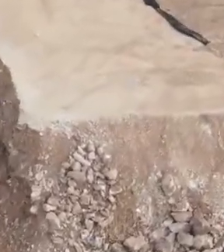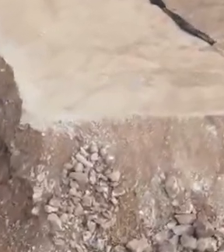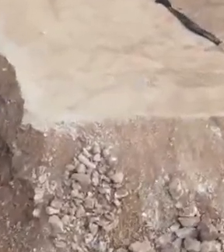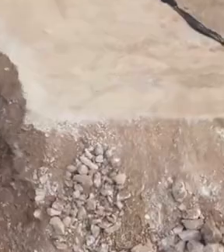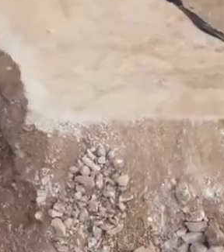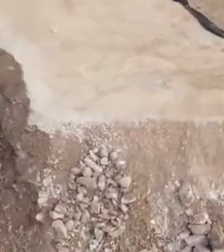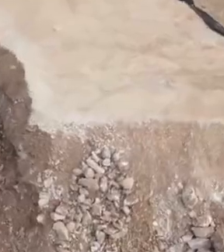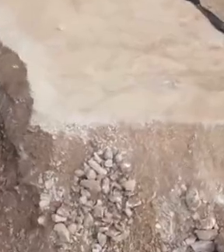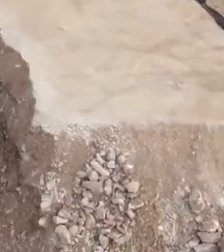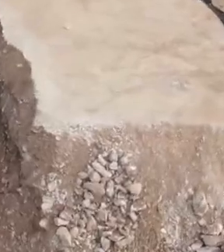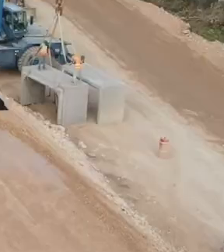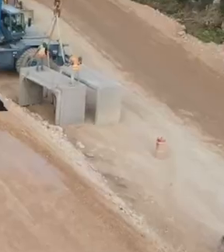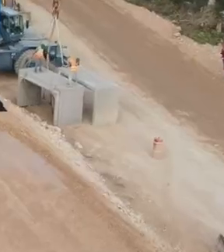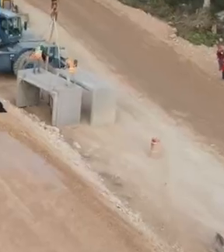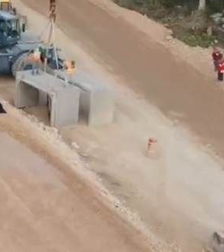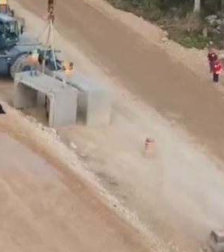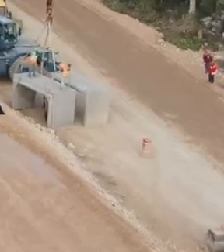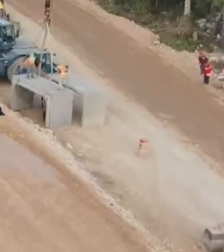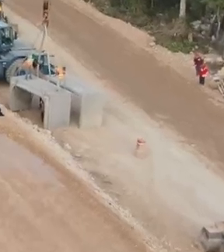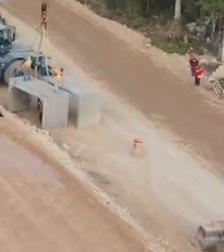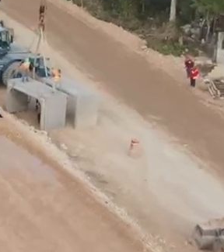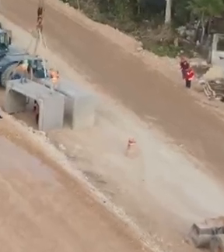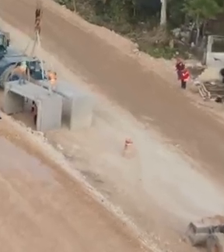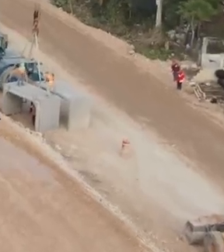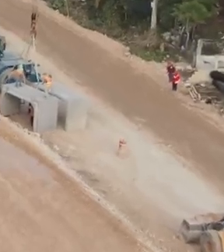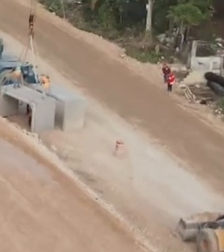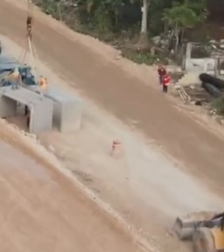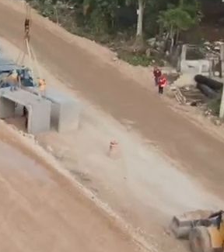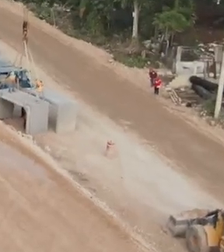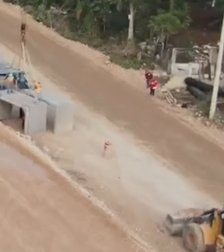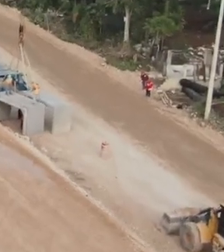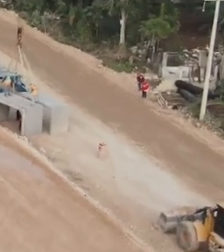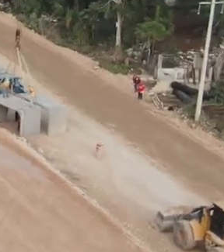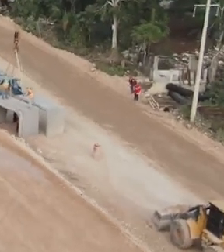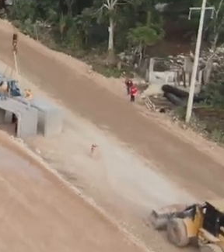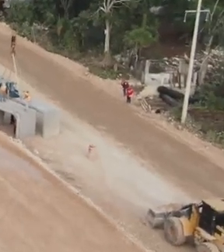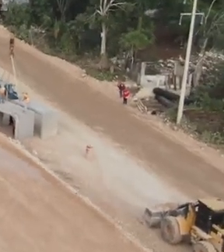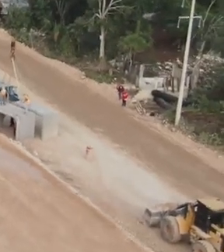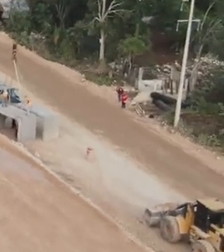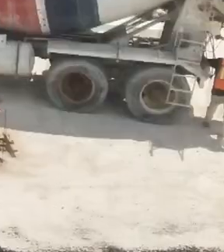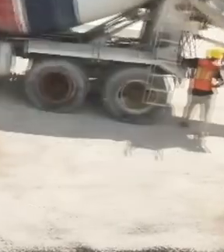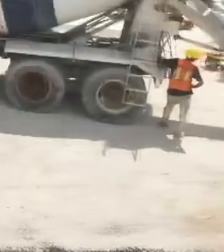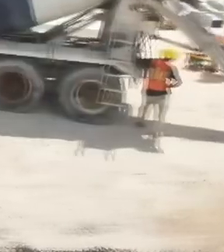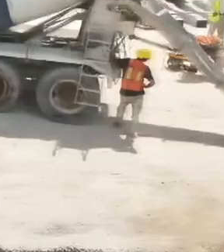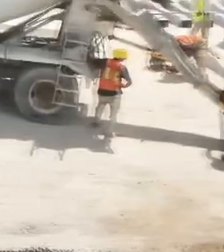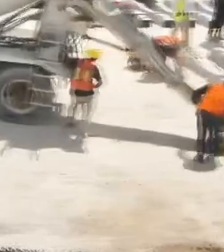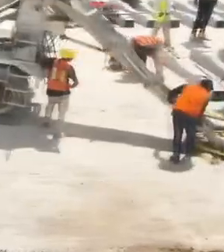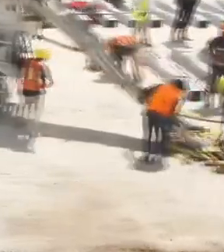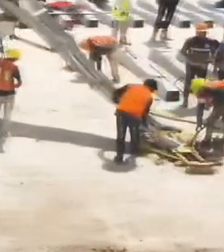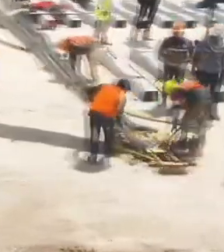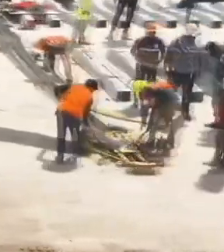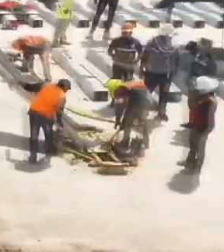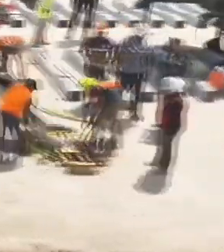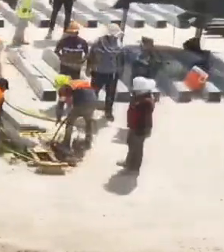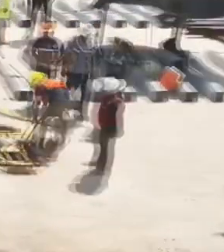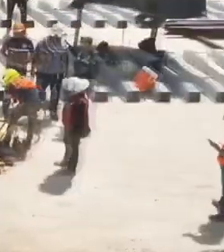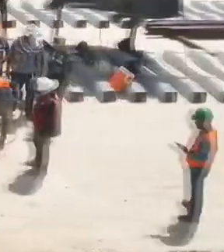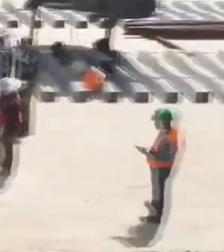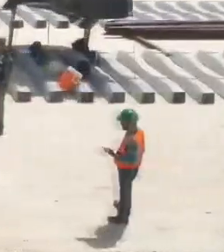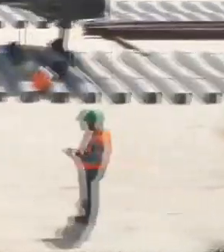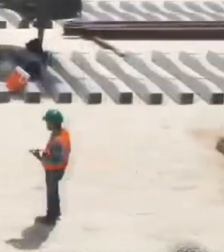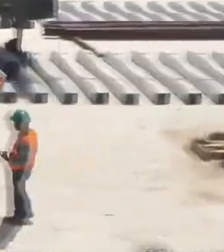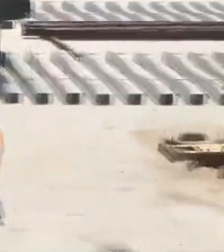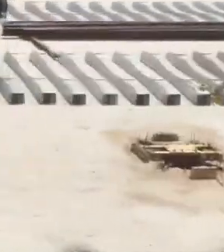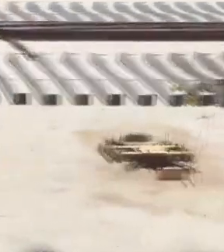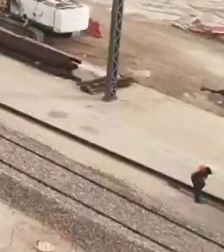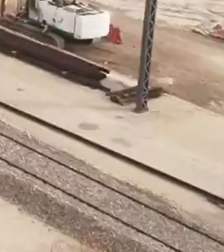de trabajos en puentes vehiculares, pasos de fauna y obras de drenaje, entre otros trabajos. Actualmente laboran en el